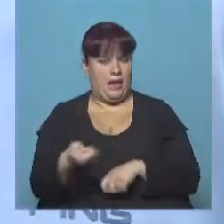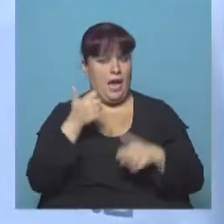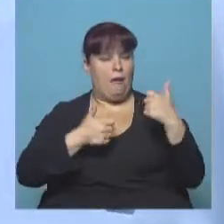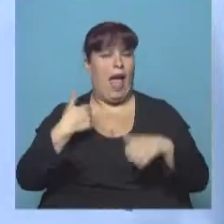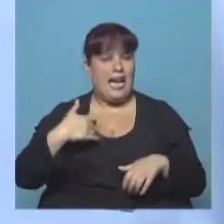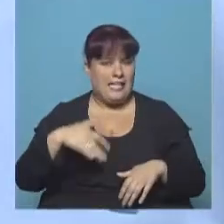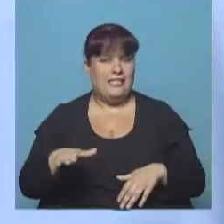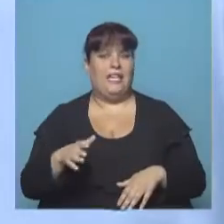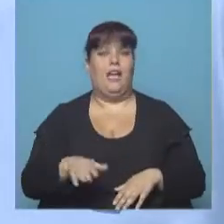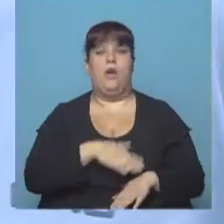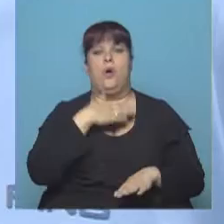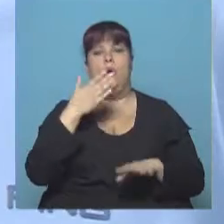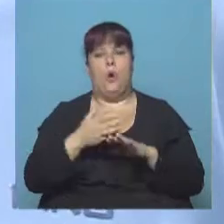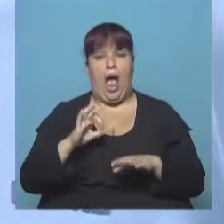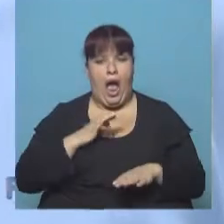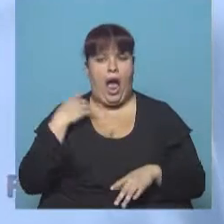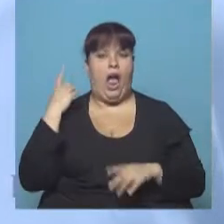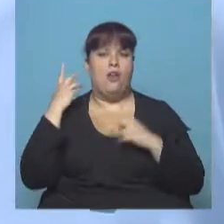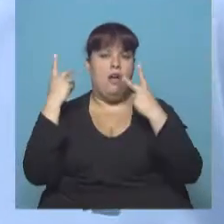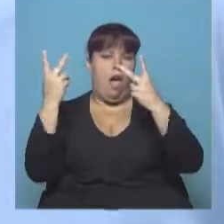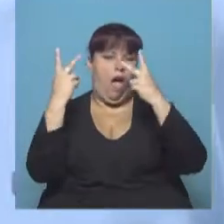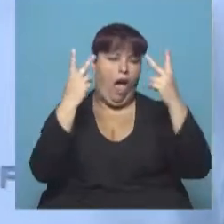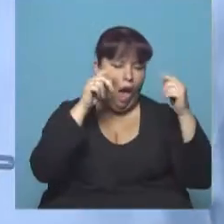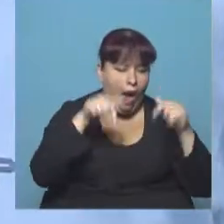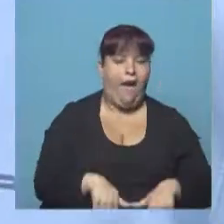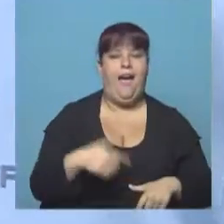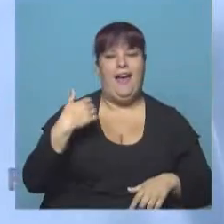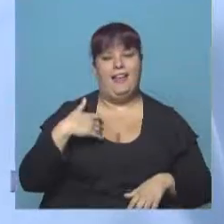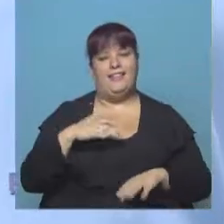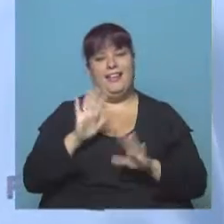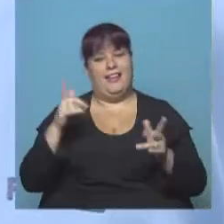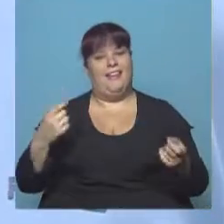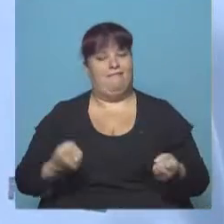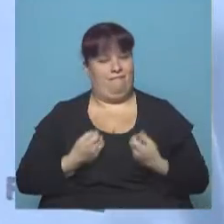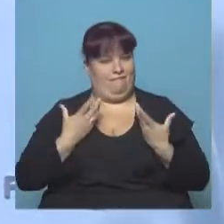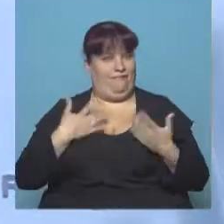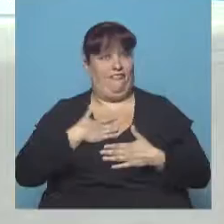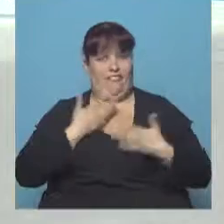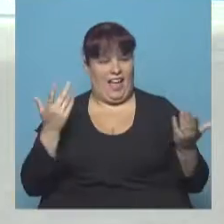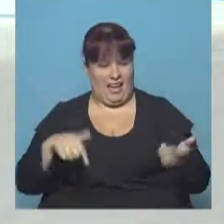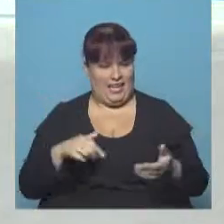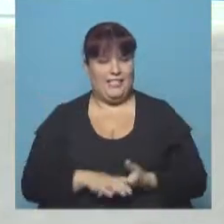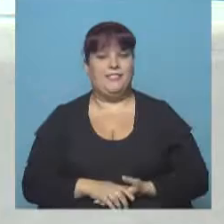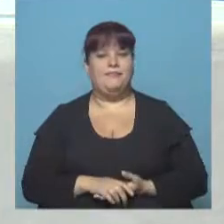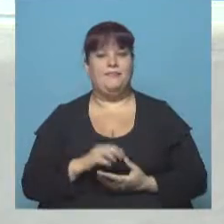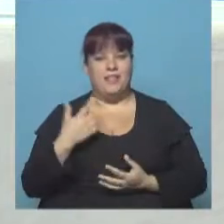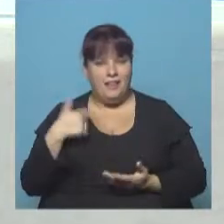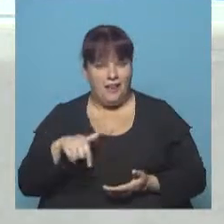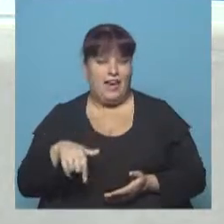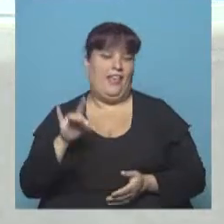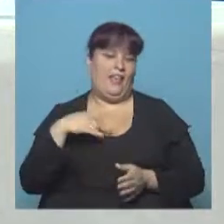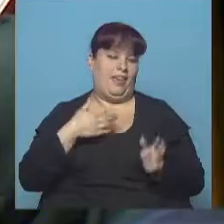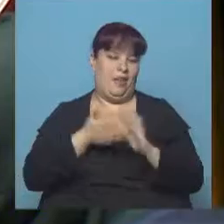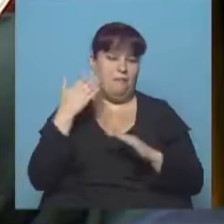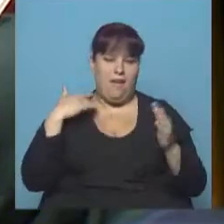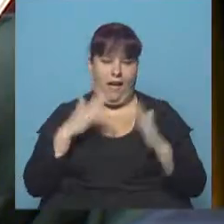después de estar todo el año dando vueltas por el mundo. La verdad es que venir acá me llena de satisfacción, ¿no? Llega un poquito a la altura del año que decís, me quiero